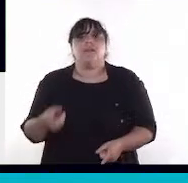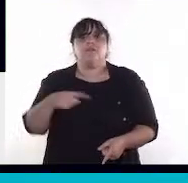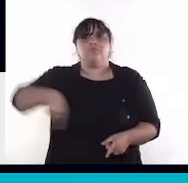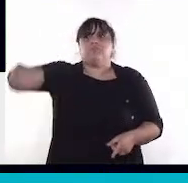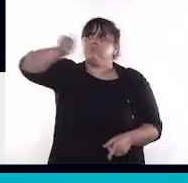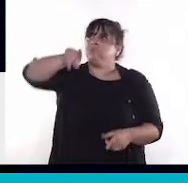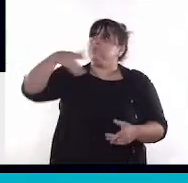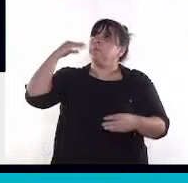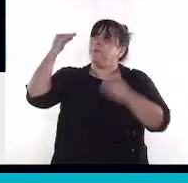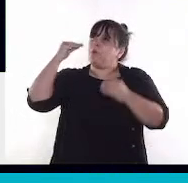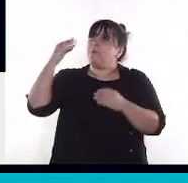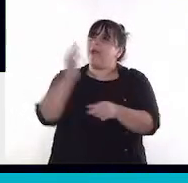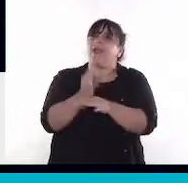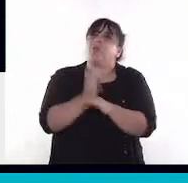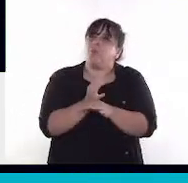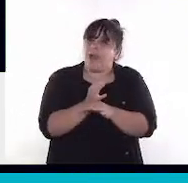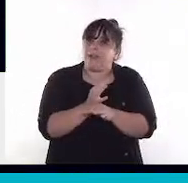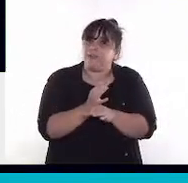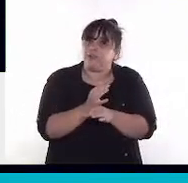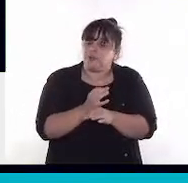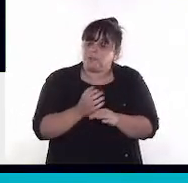la educación.